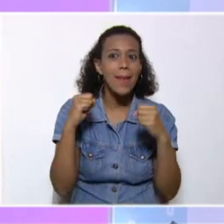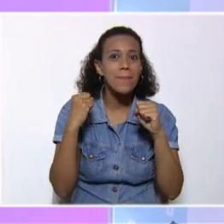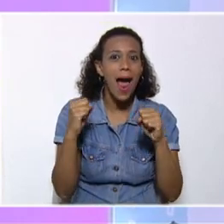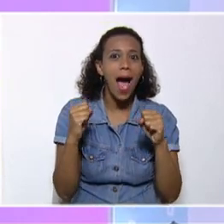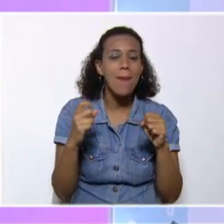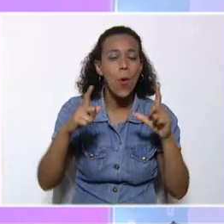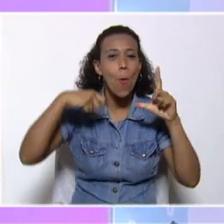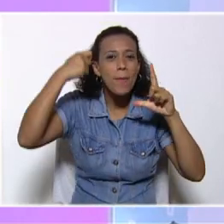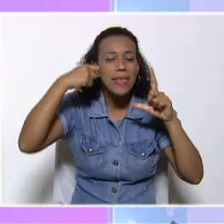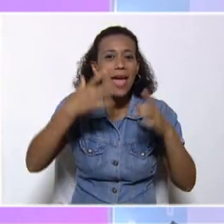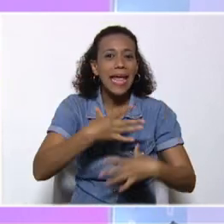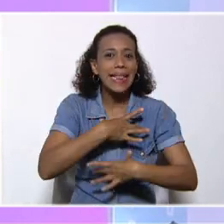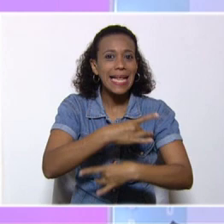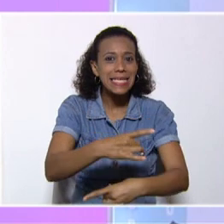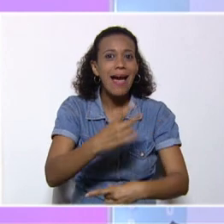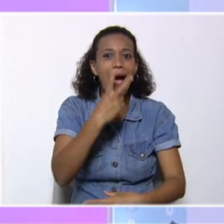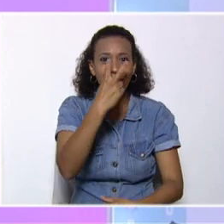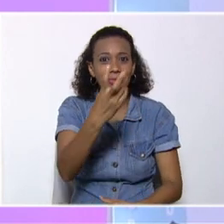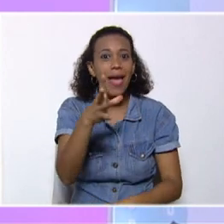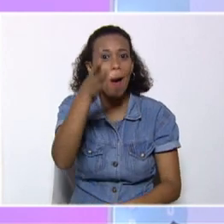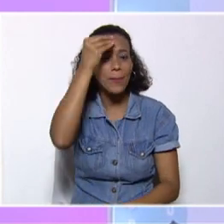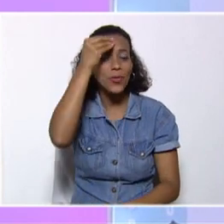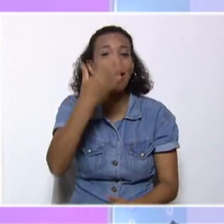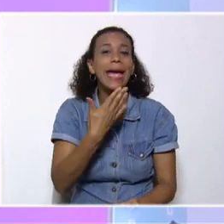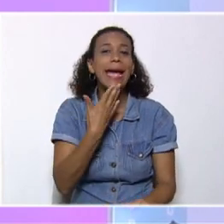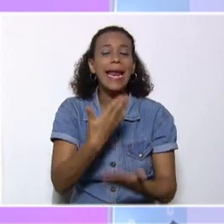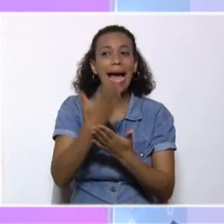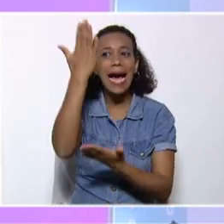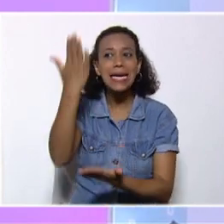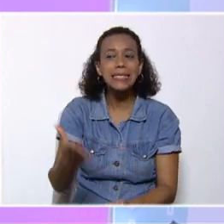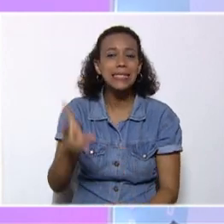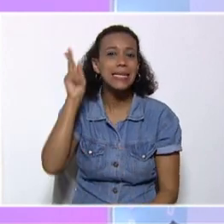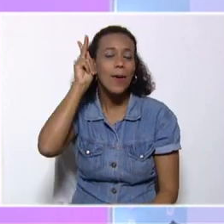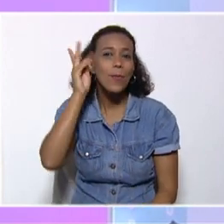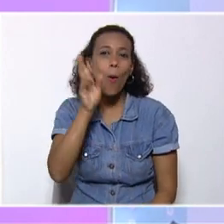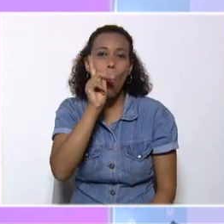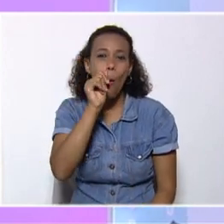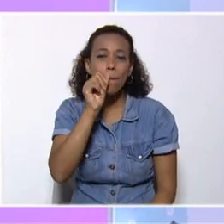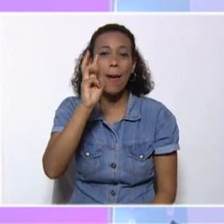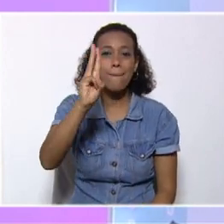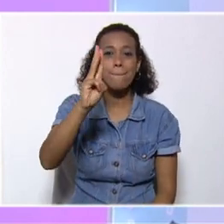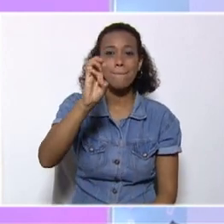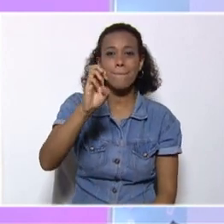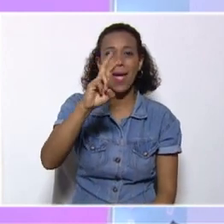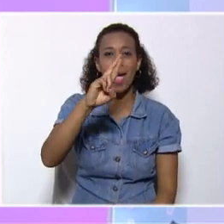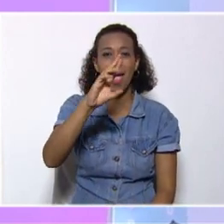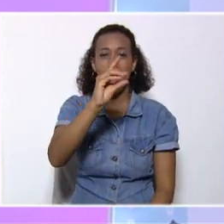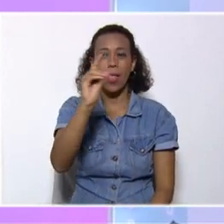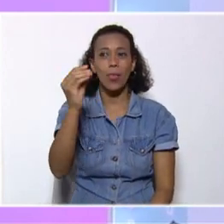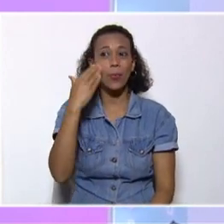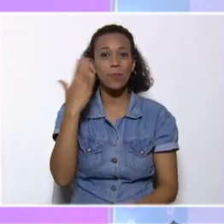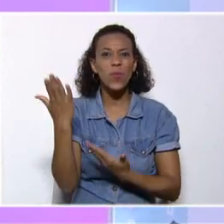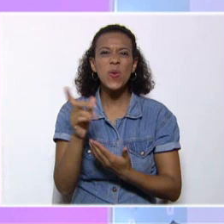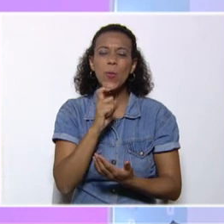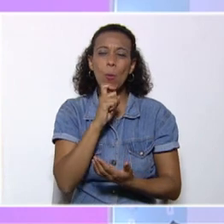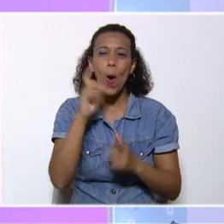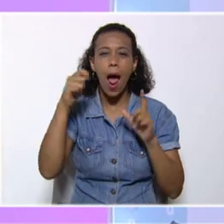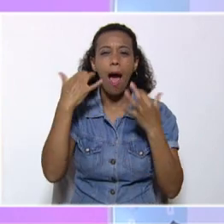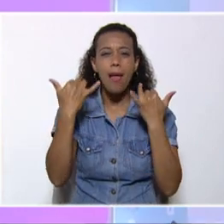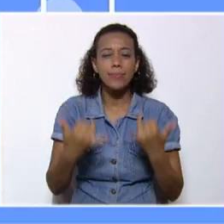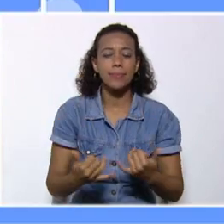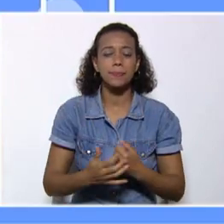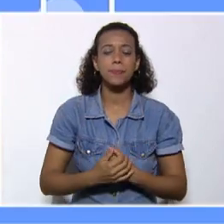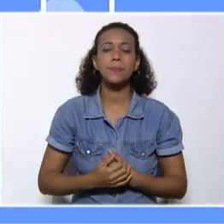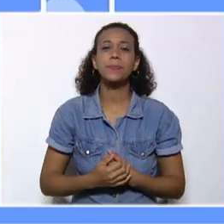preparamos un video muy interesante y es gracias a nuestro tutor Pedro Gordon de Fundavig. Así que vamos a ver este video de